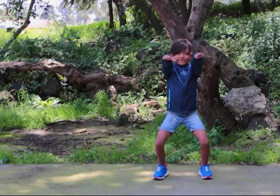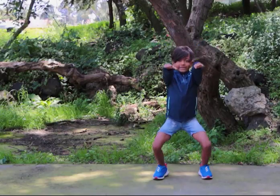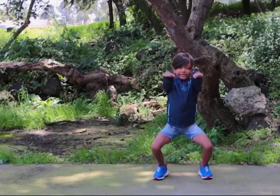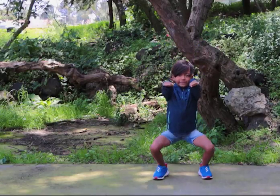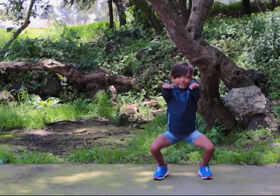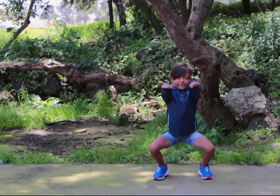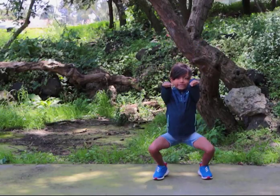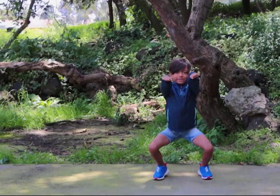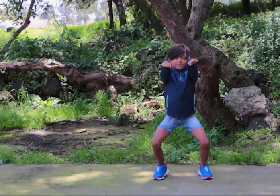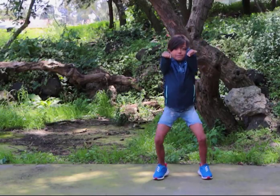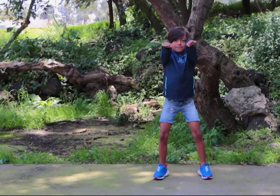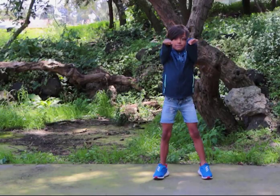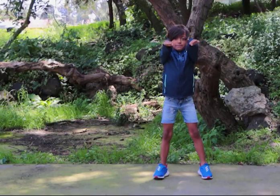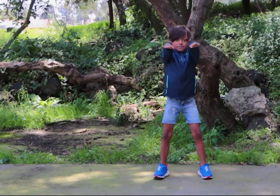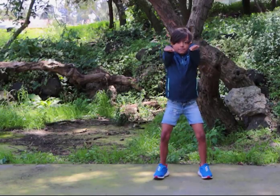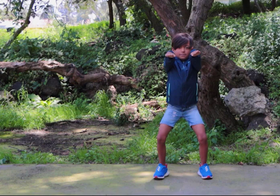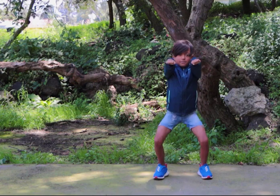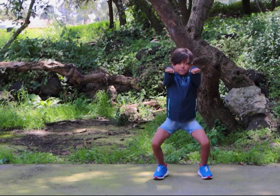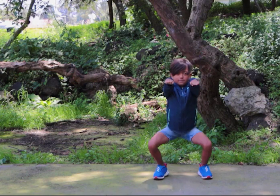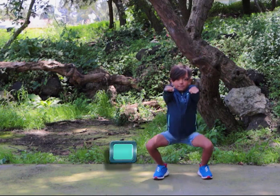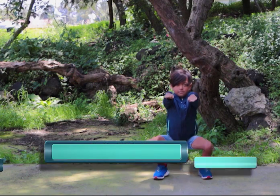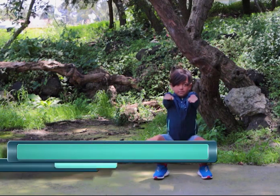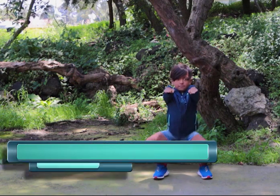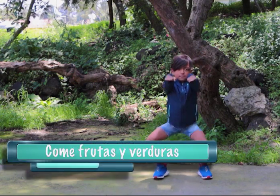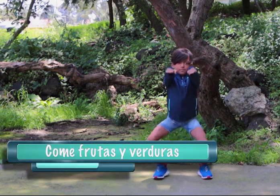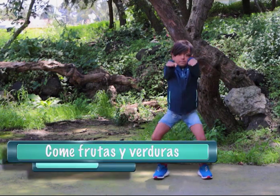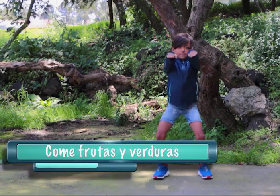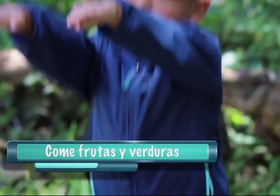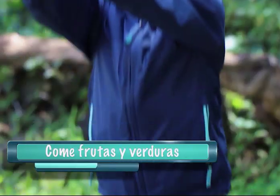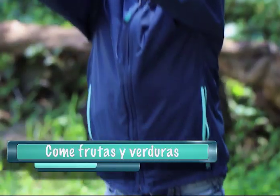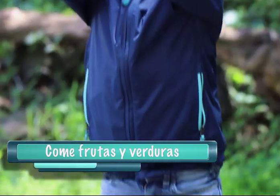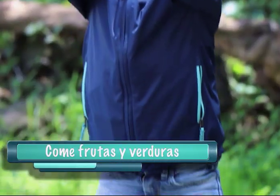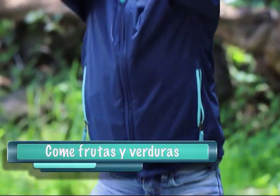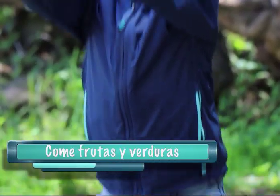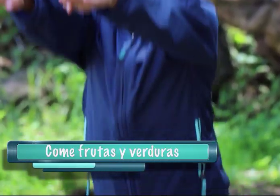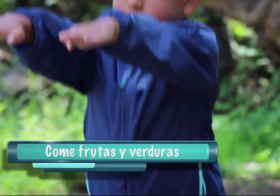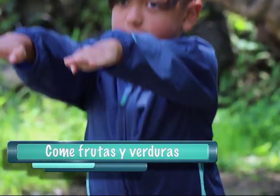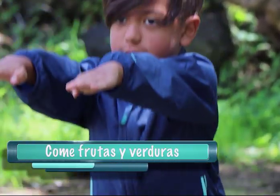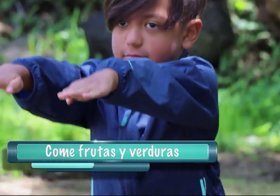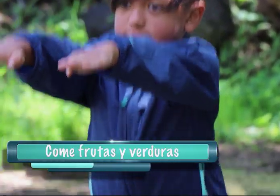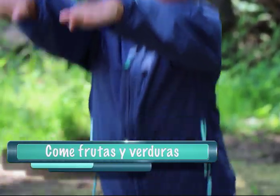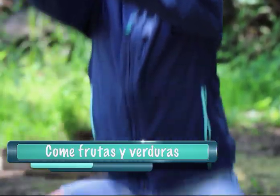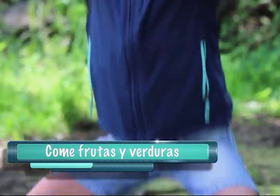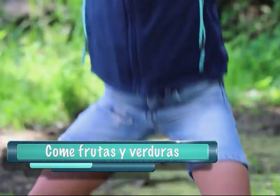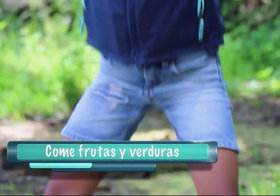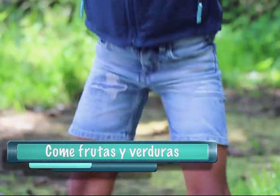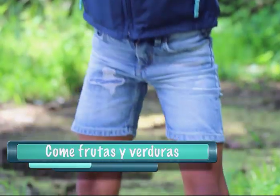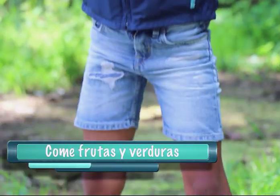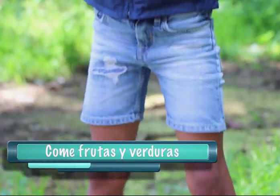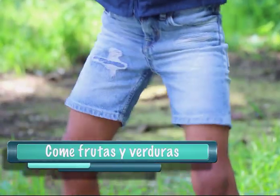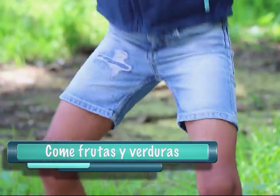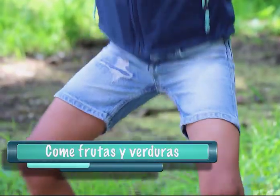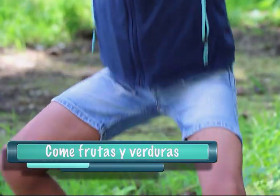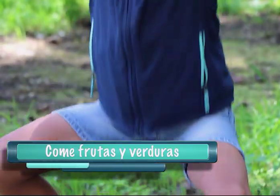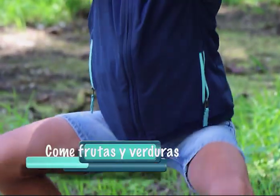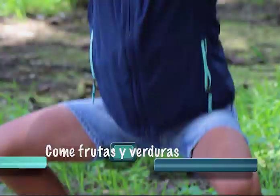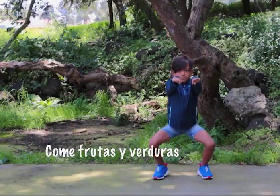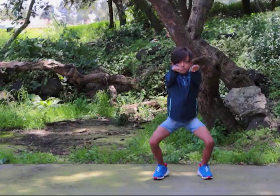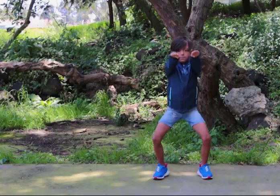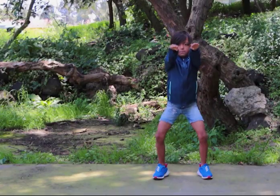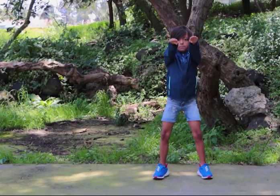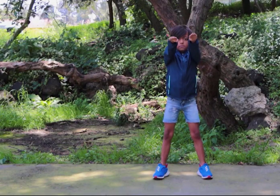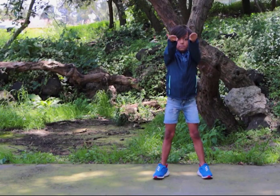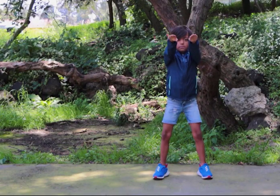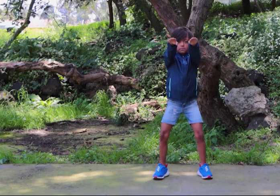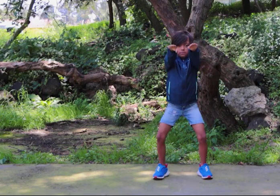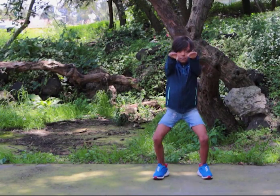Bajamos, flexionamos. Muy bien, exactamente ahí. Muy bien hecho, Yair. Ahí bien, una más. Bien,